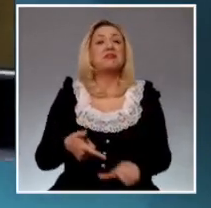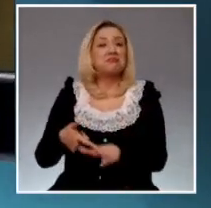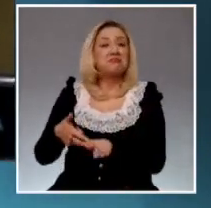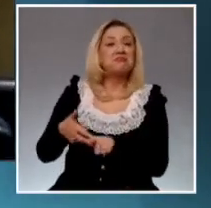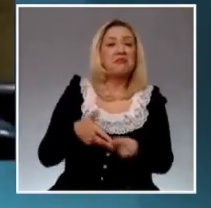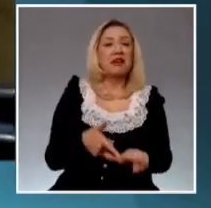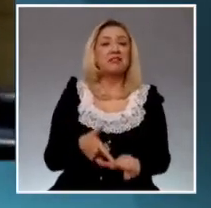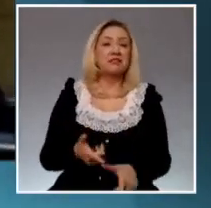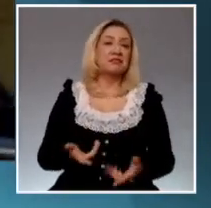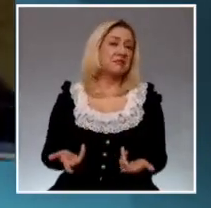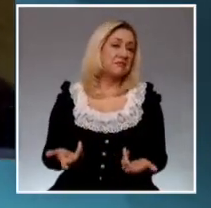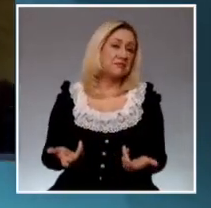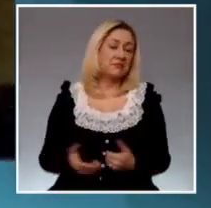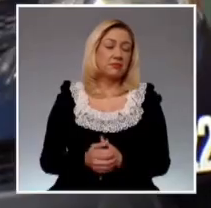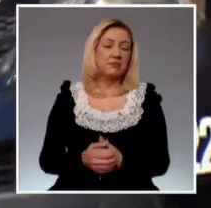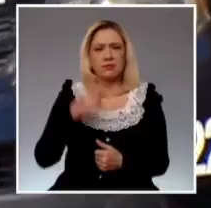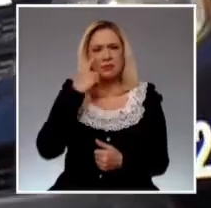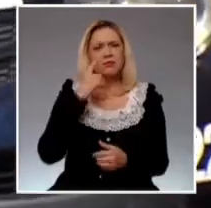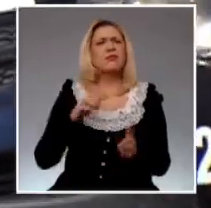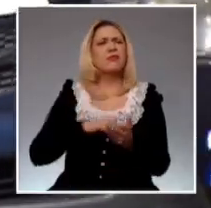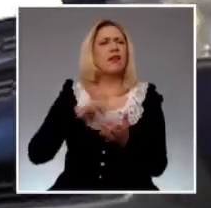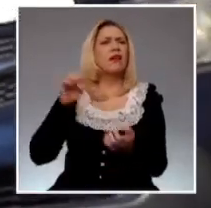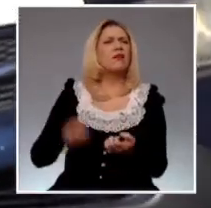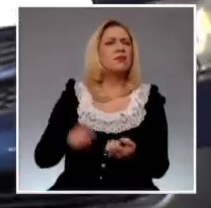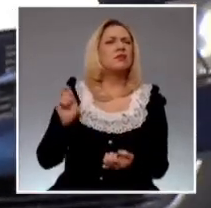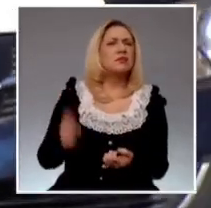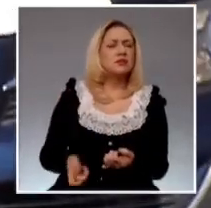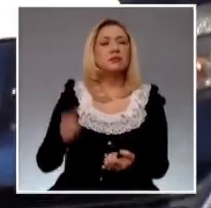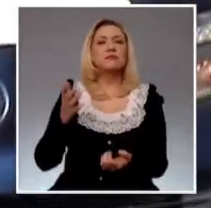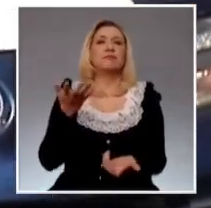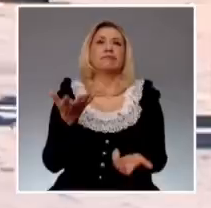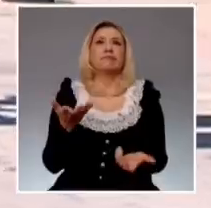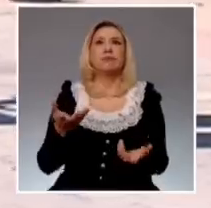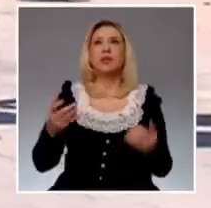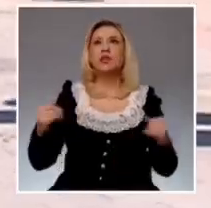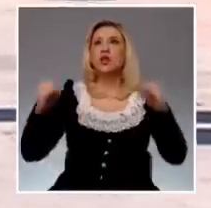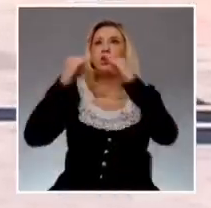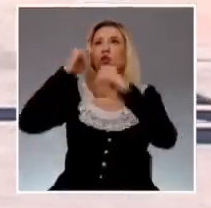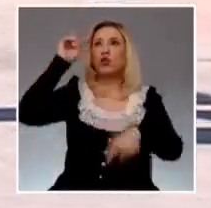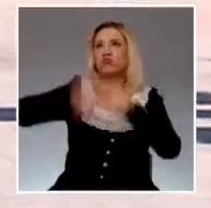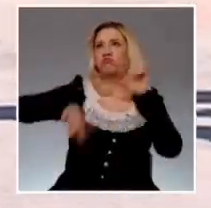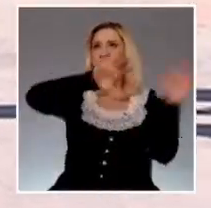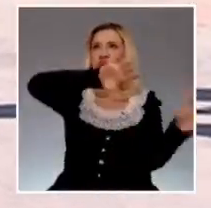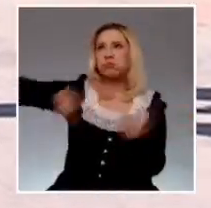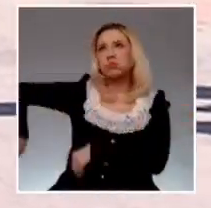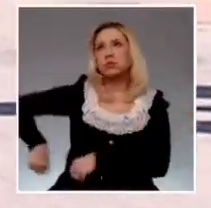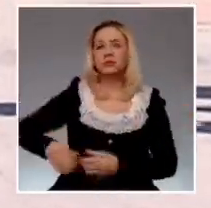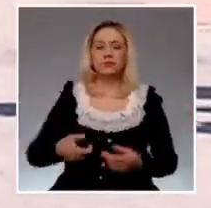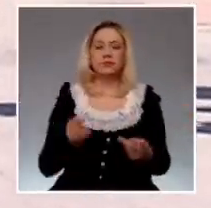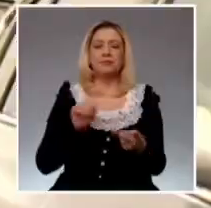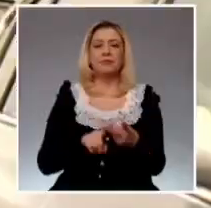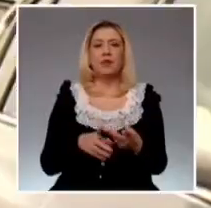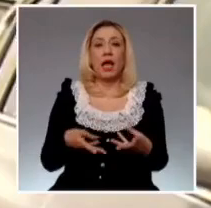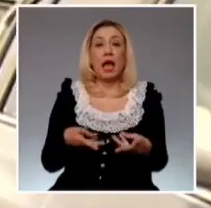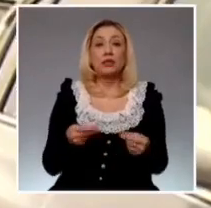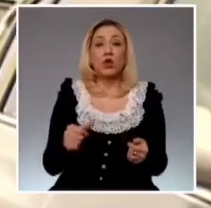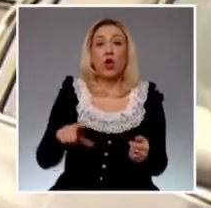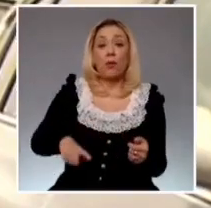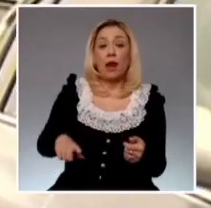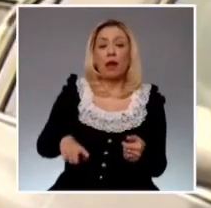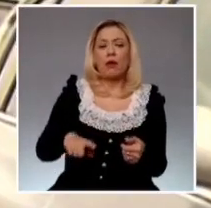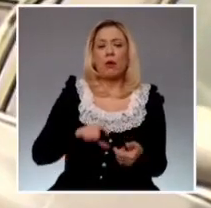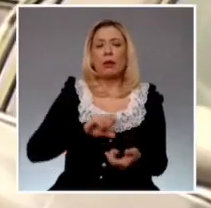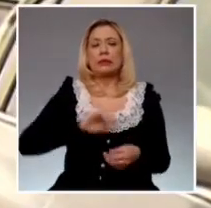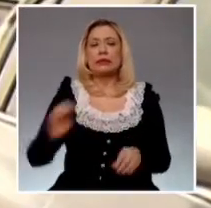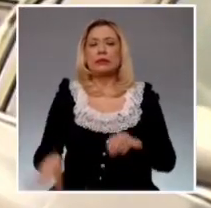como causas de la corrupción la captura de las instituciones públicas, la discrecionalidad en el uso del gasto público y el desmantelamiento del